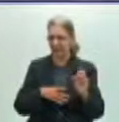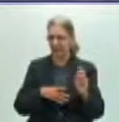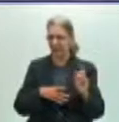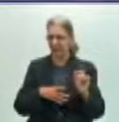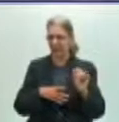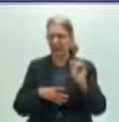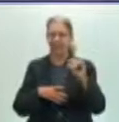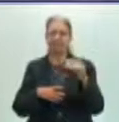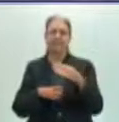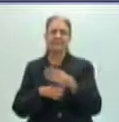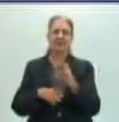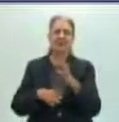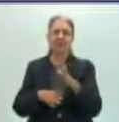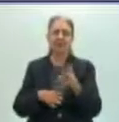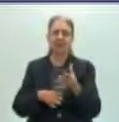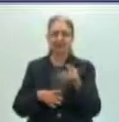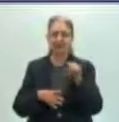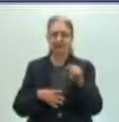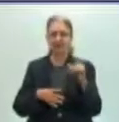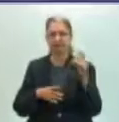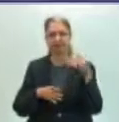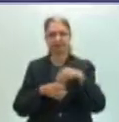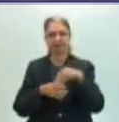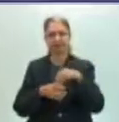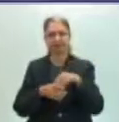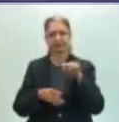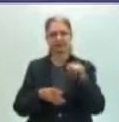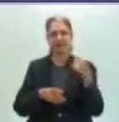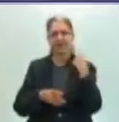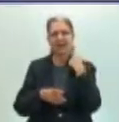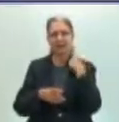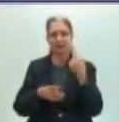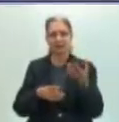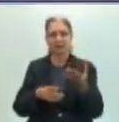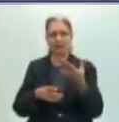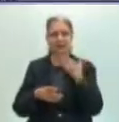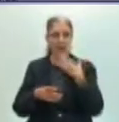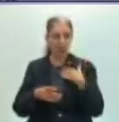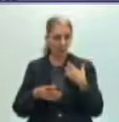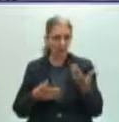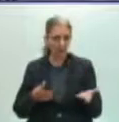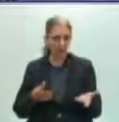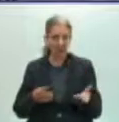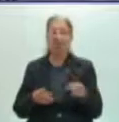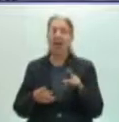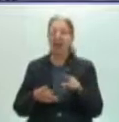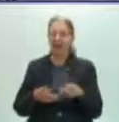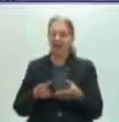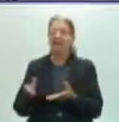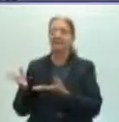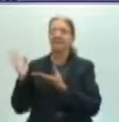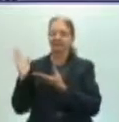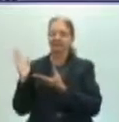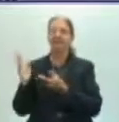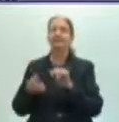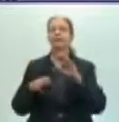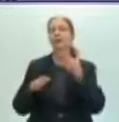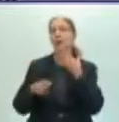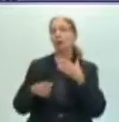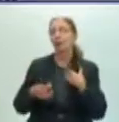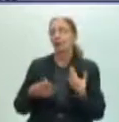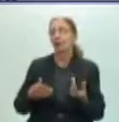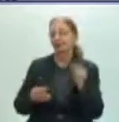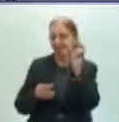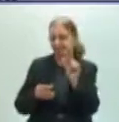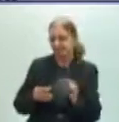años. ¿Cómo les debió haber quedado entonces el gráfico? El gráfico de barra les